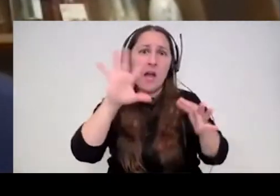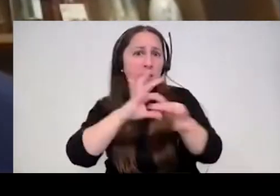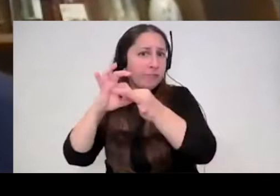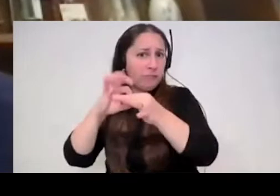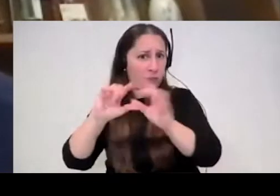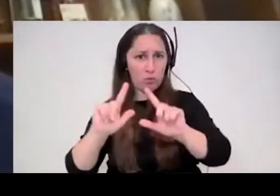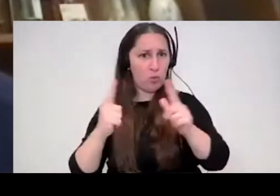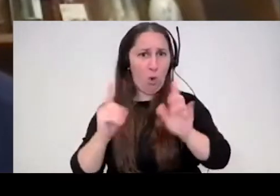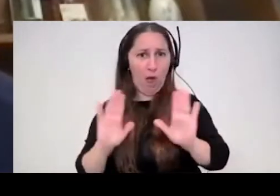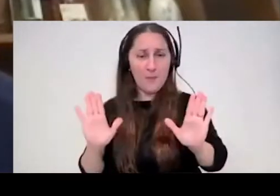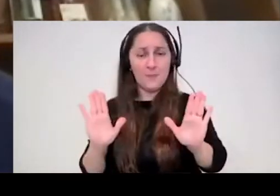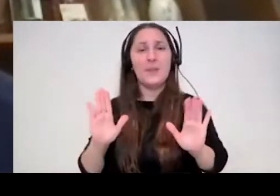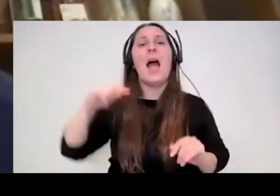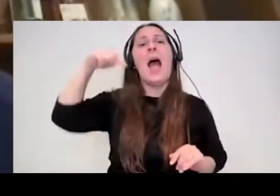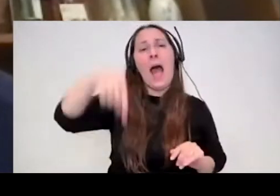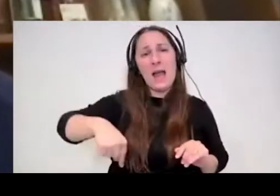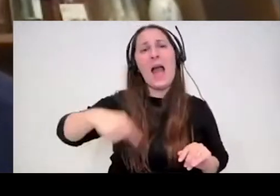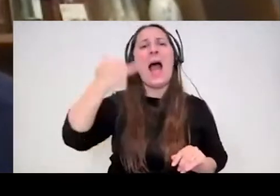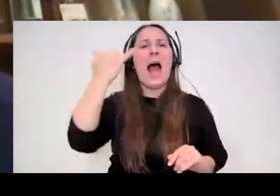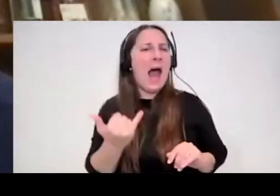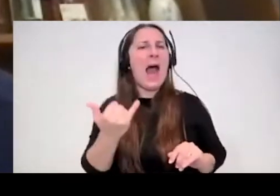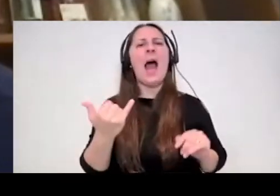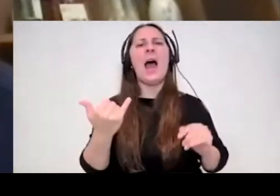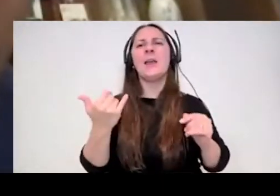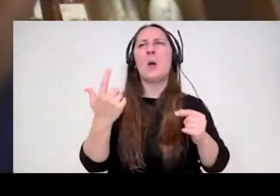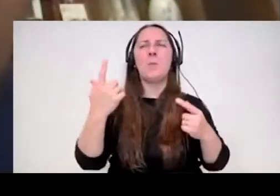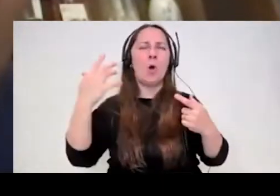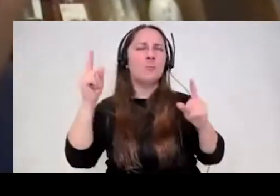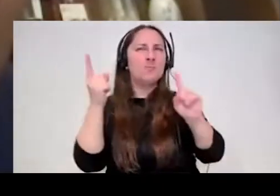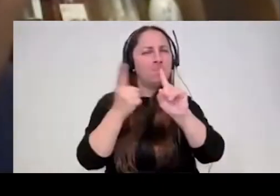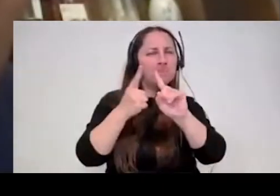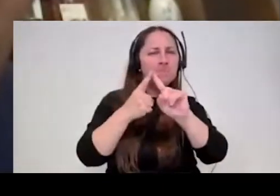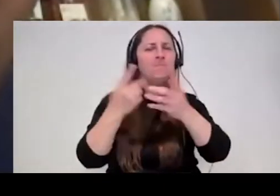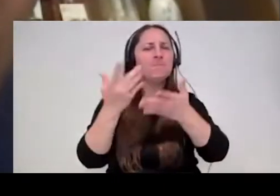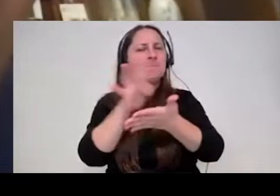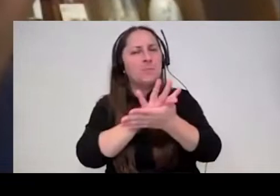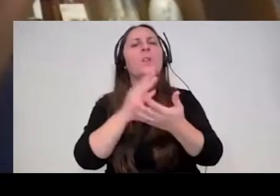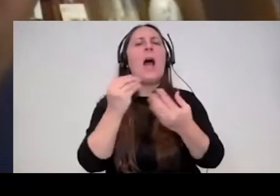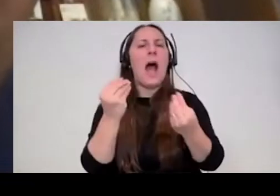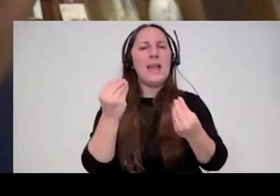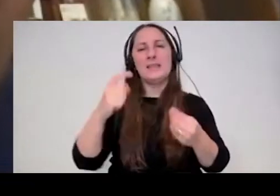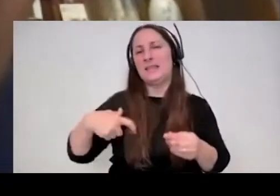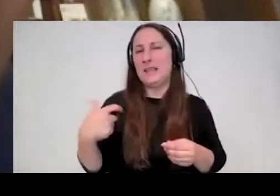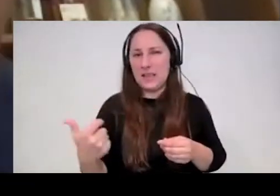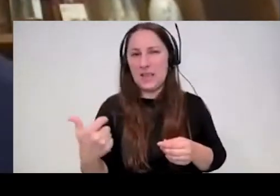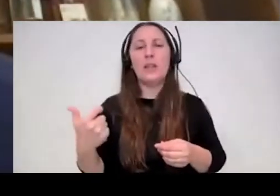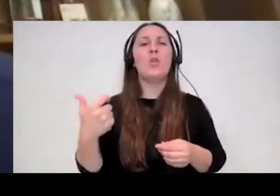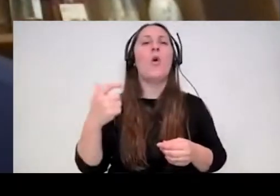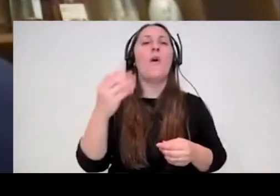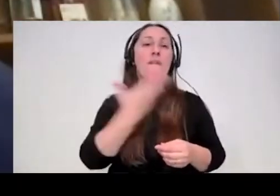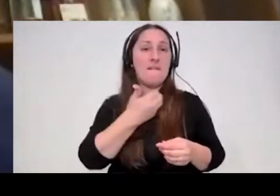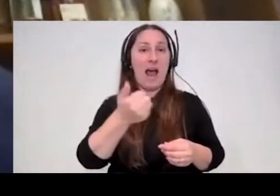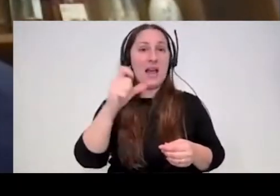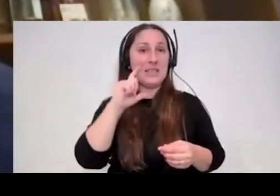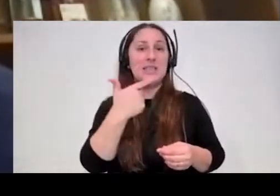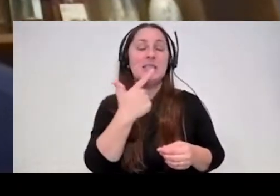Ahora que acá hay una gran galleta y un gran entrecruce, porque la unicidad sindical, alguno dirá que es fascista, y bueno,